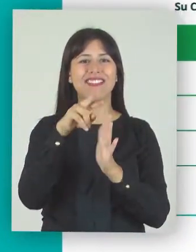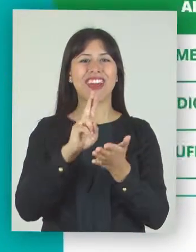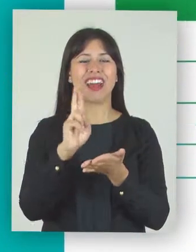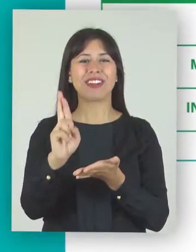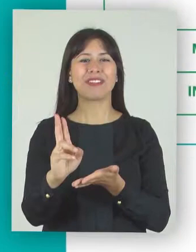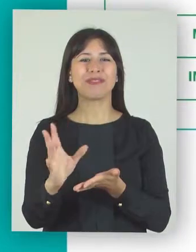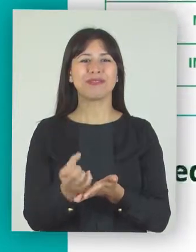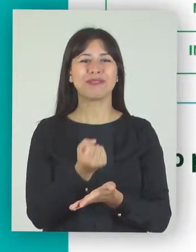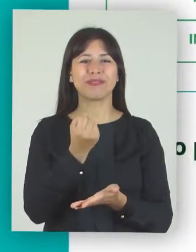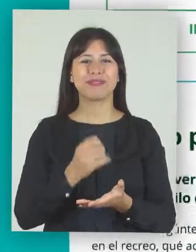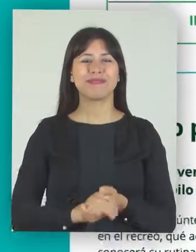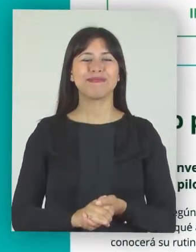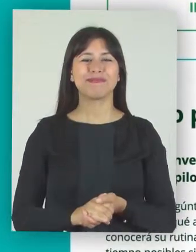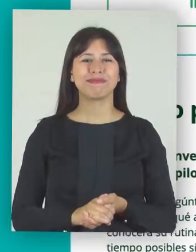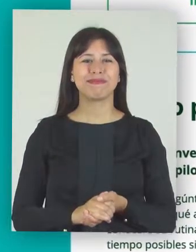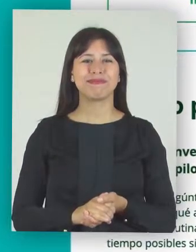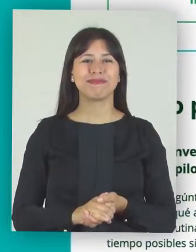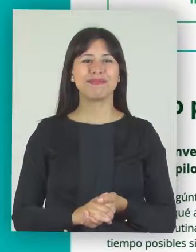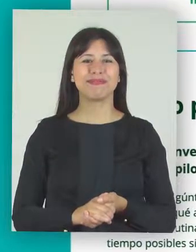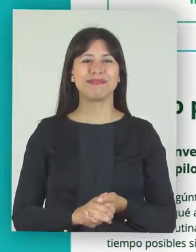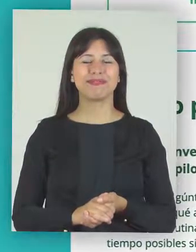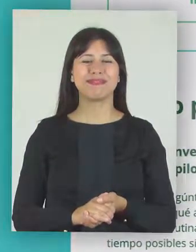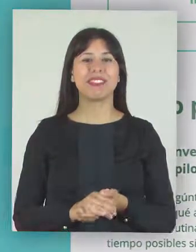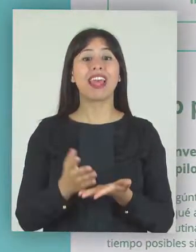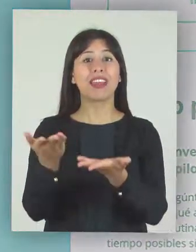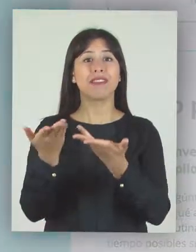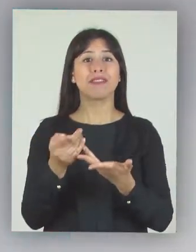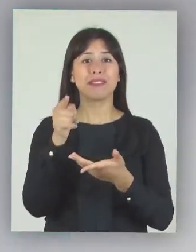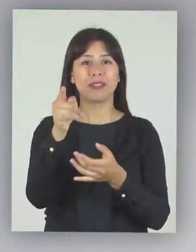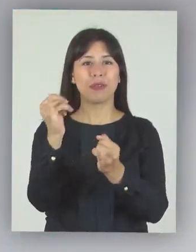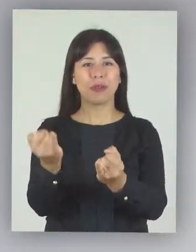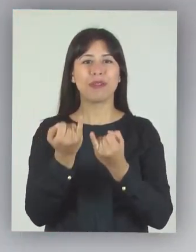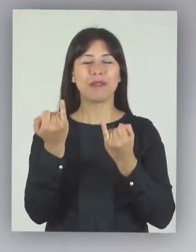desempeño. Te invitamos a informarte